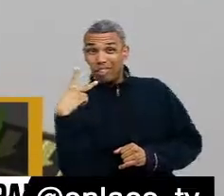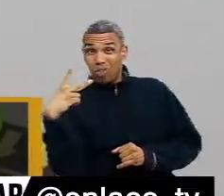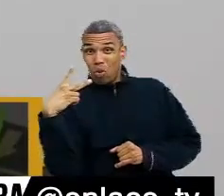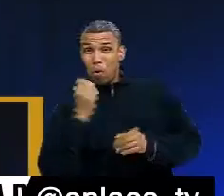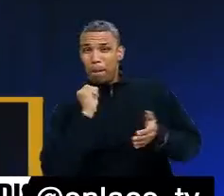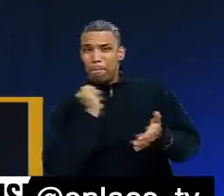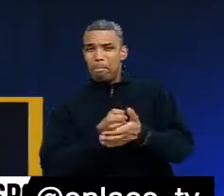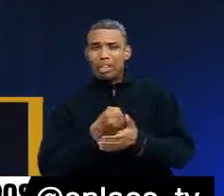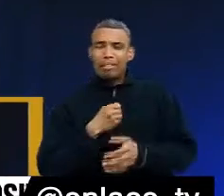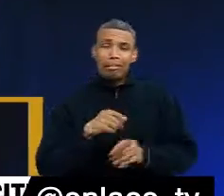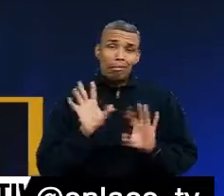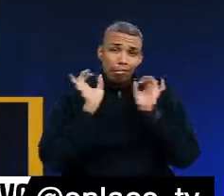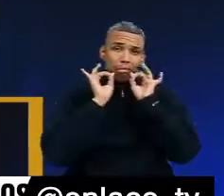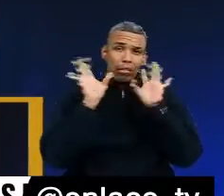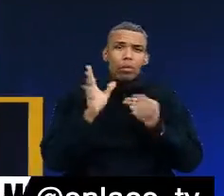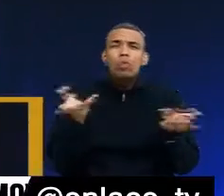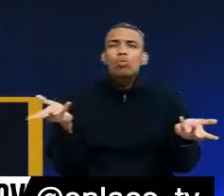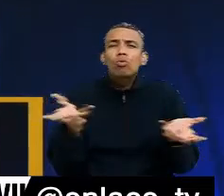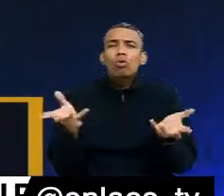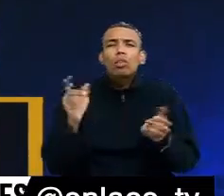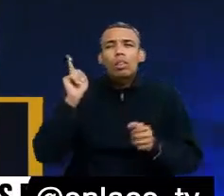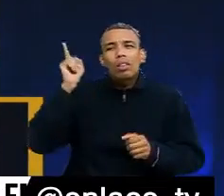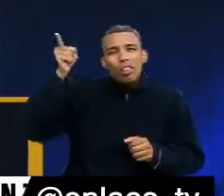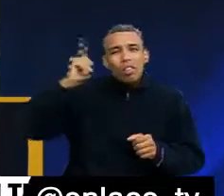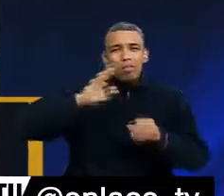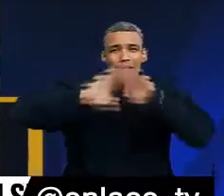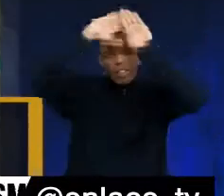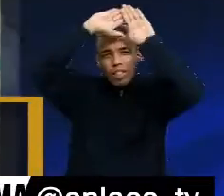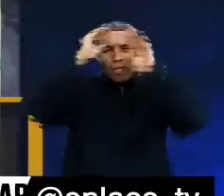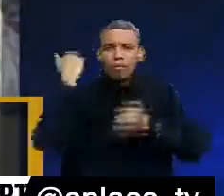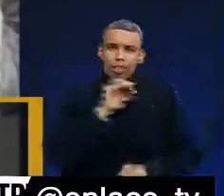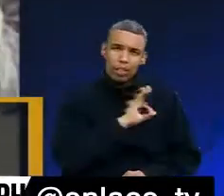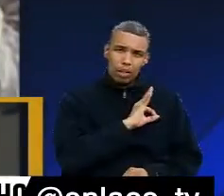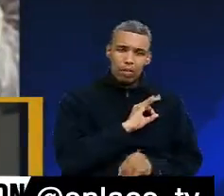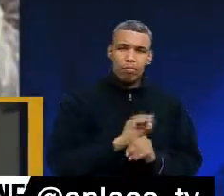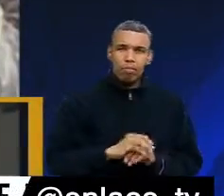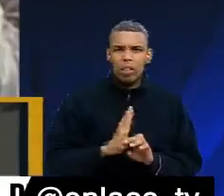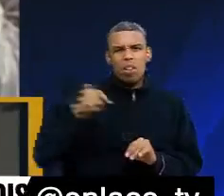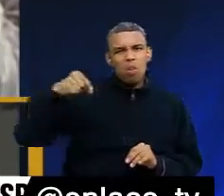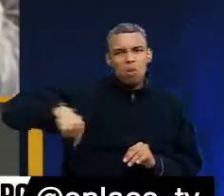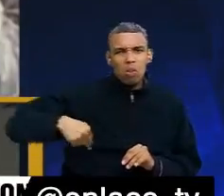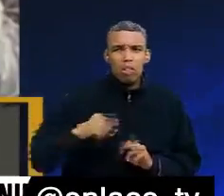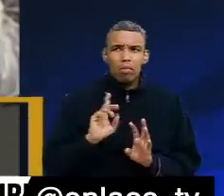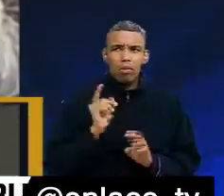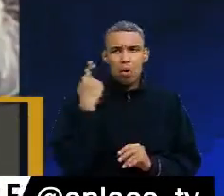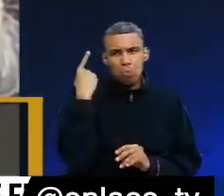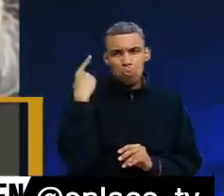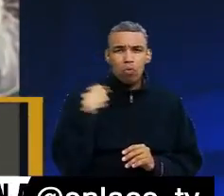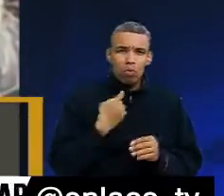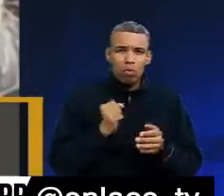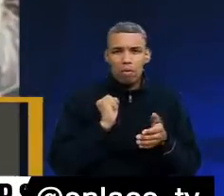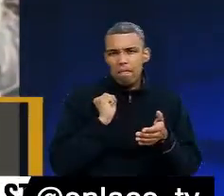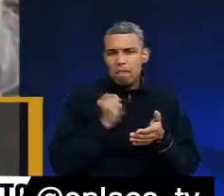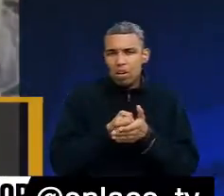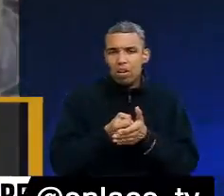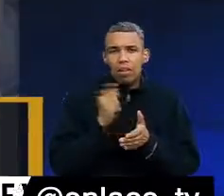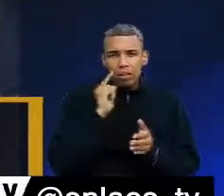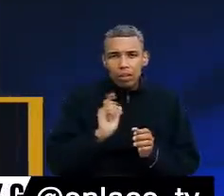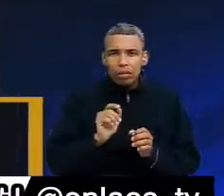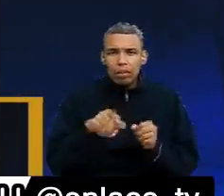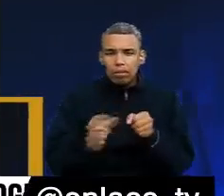se registraron en el corregimiento del centro el sábado anterior y el de hoy en la vía que conduce a la vereda Pénjamo, donde un conductor con su